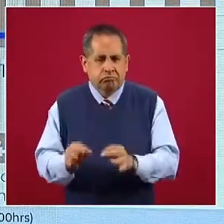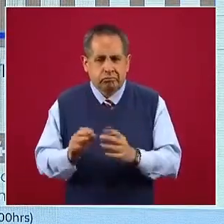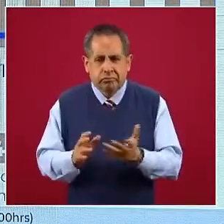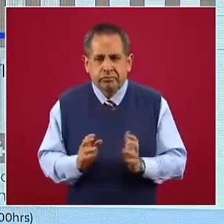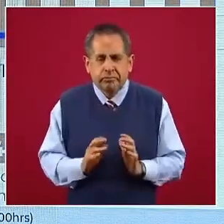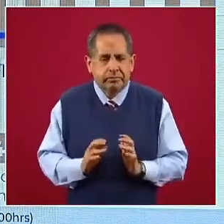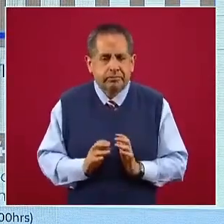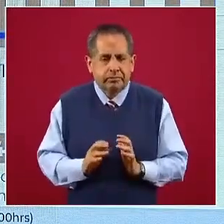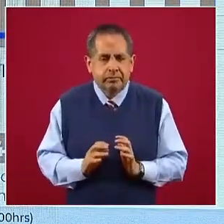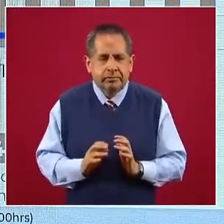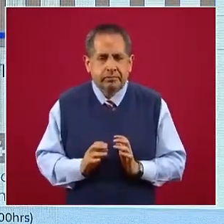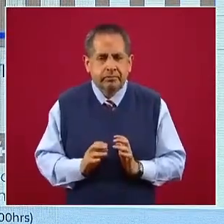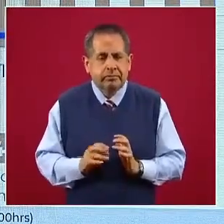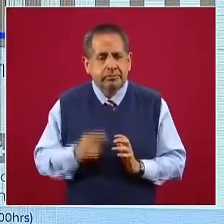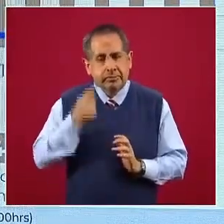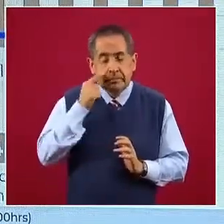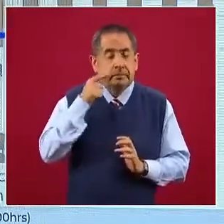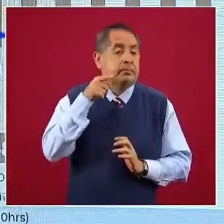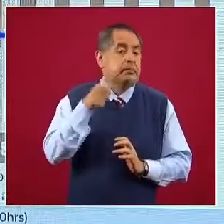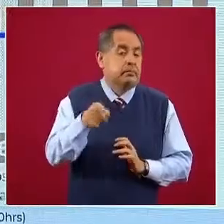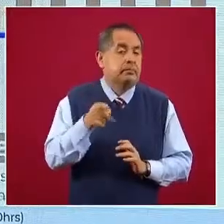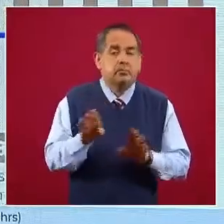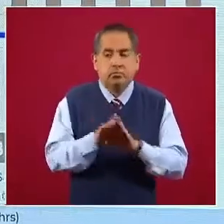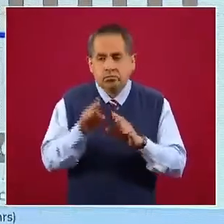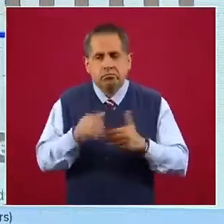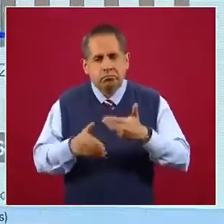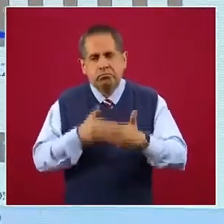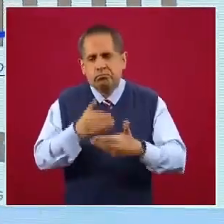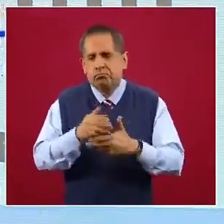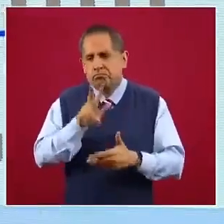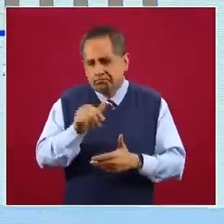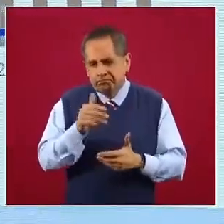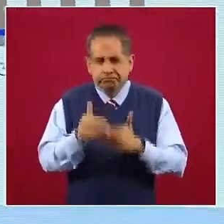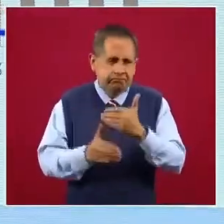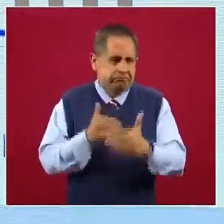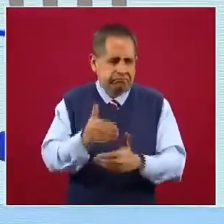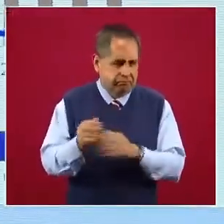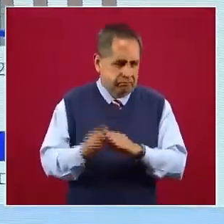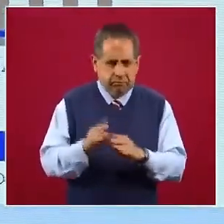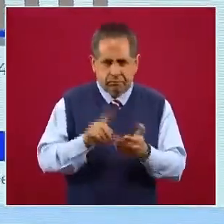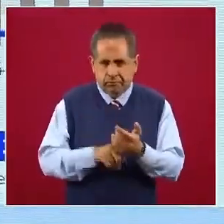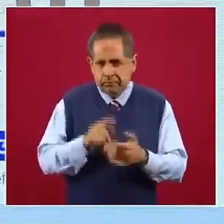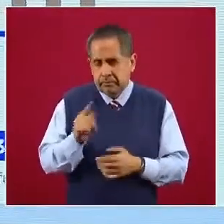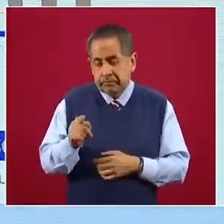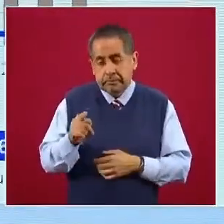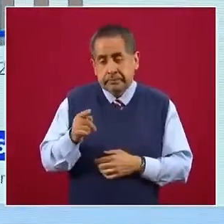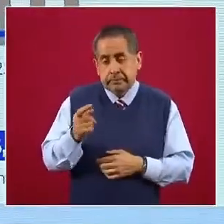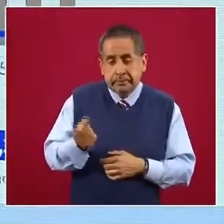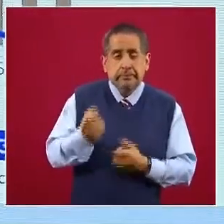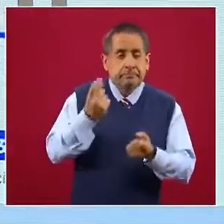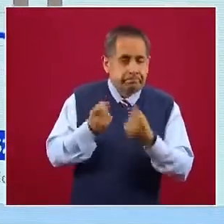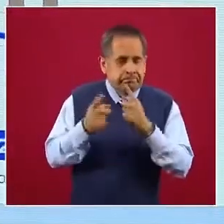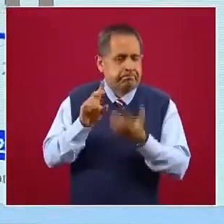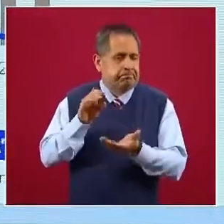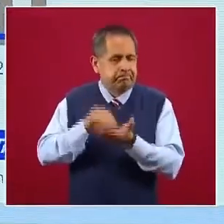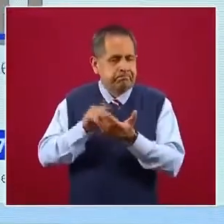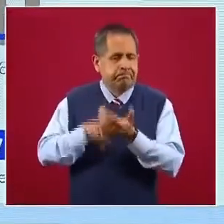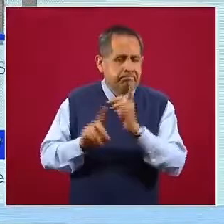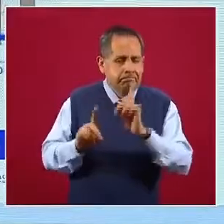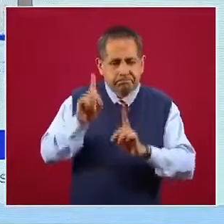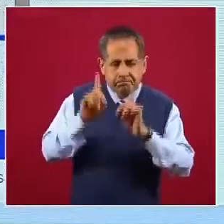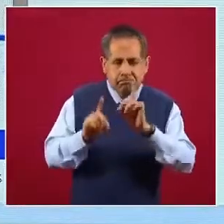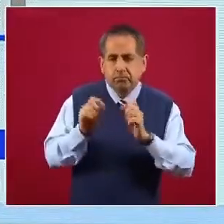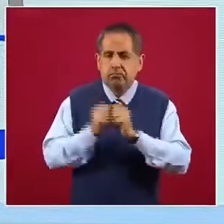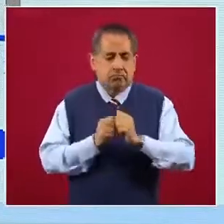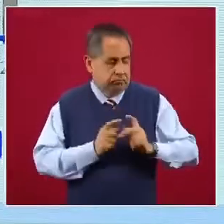claro, que son los casos confirmados, y en la medida que vamos avanzando, en donde vemos todavía aún casos sospechosos,